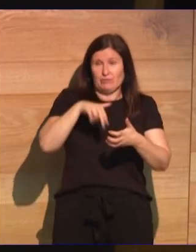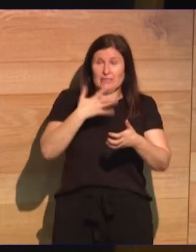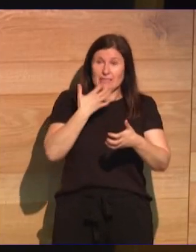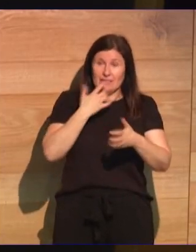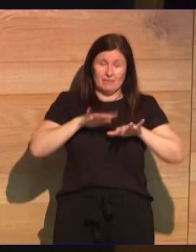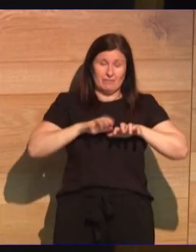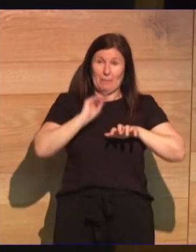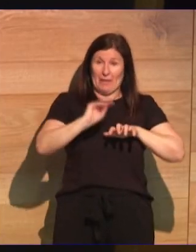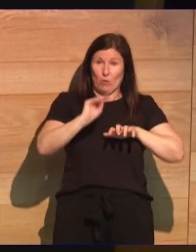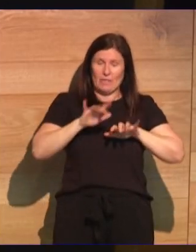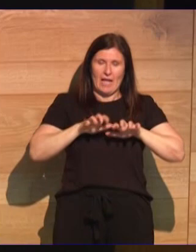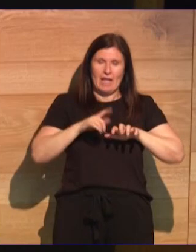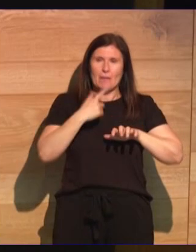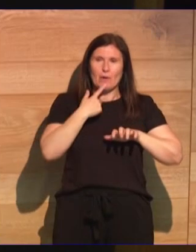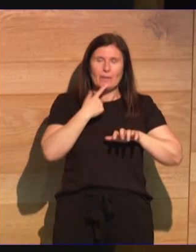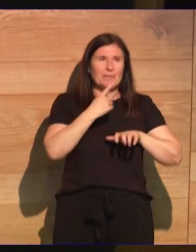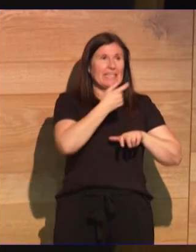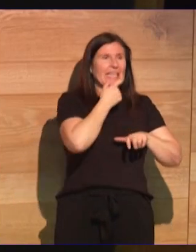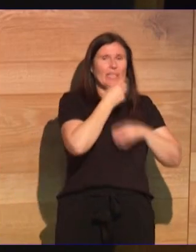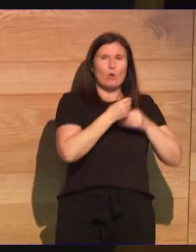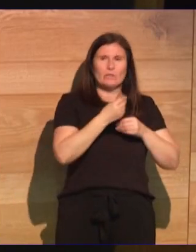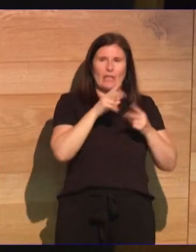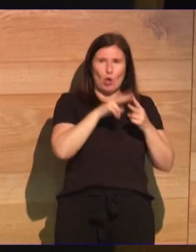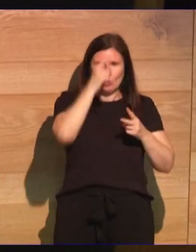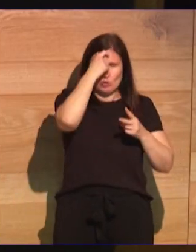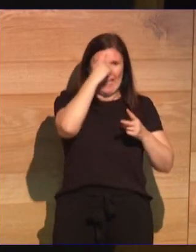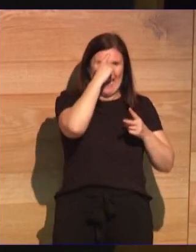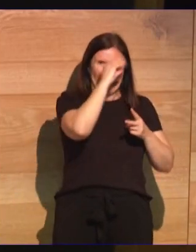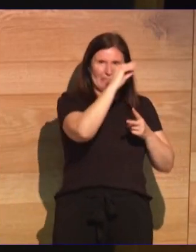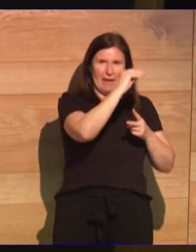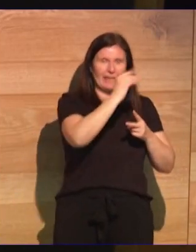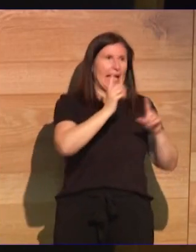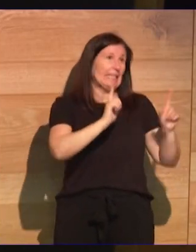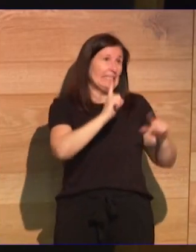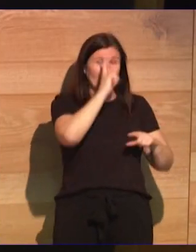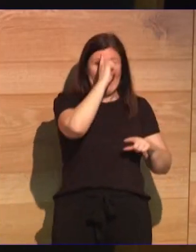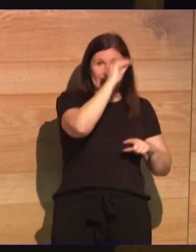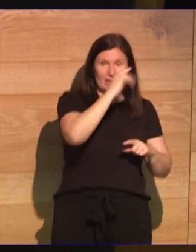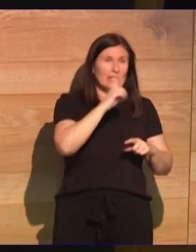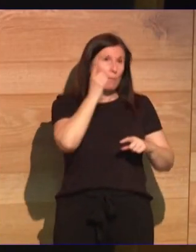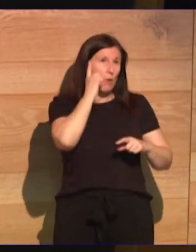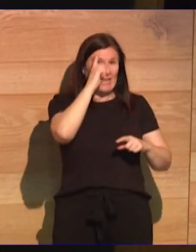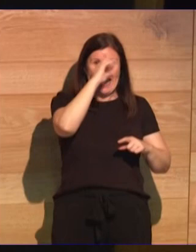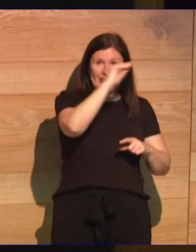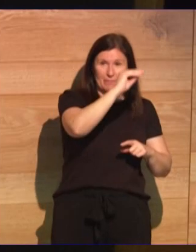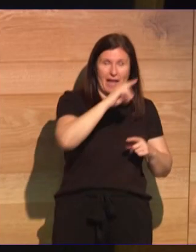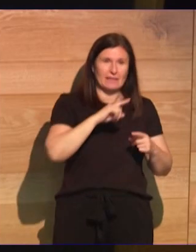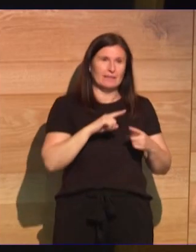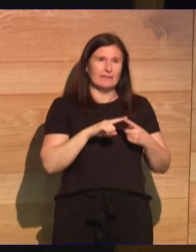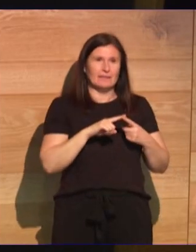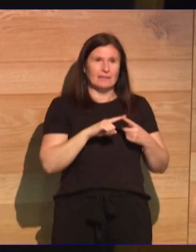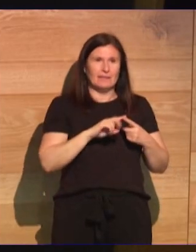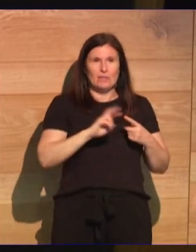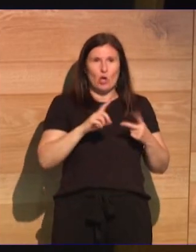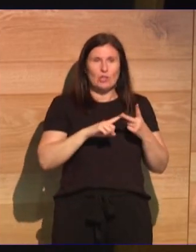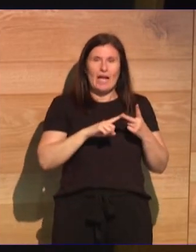preguntas, ¿no? Porque claro, los ingleses manejan dos términos, uno que es smart, ¿no? TV smart, que es móvil smart, y inteligencia, que